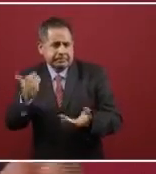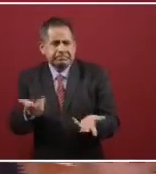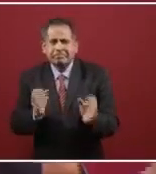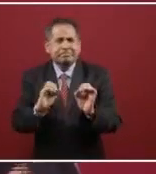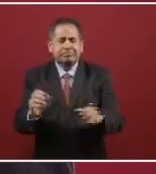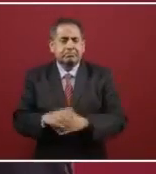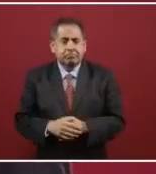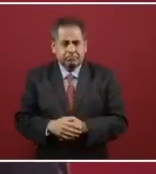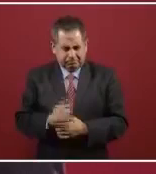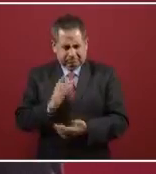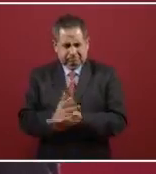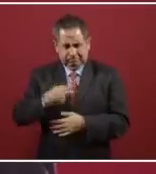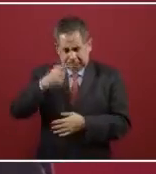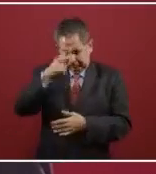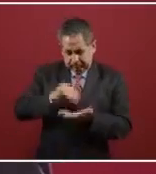solo nosotros.